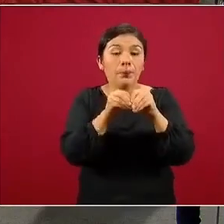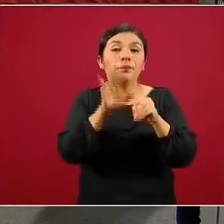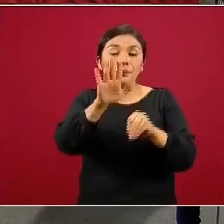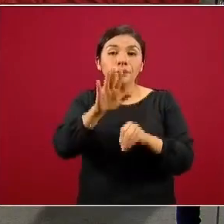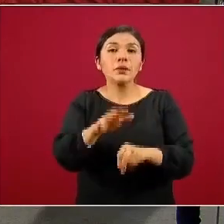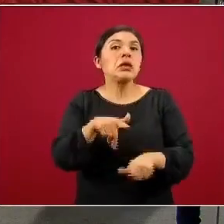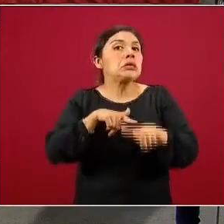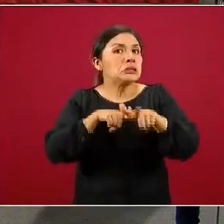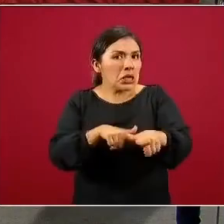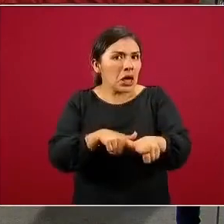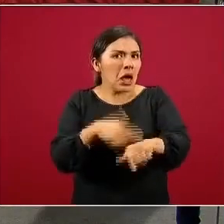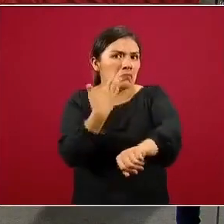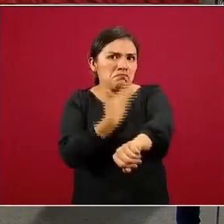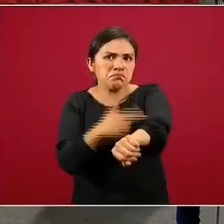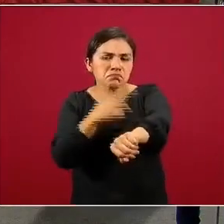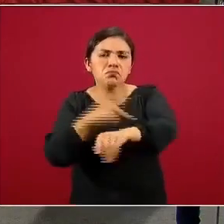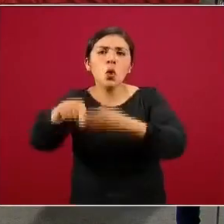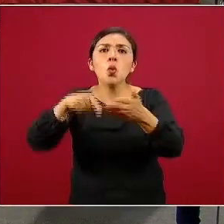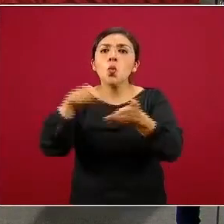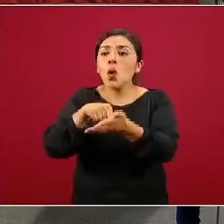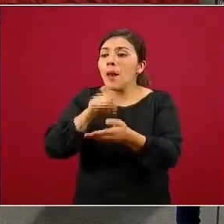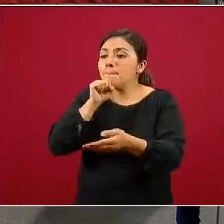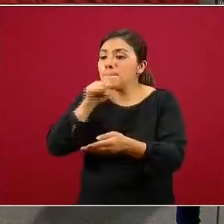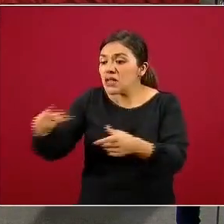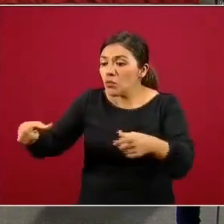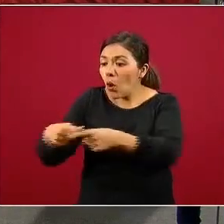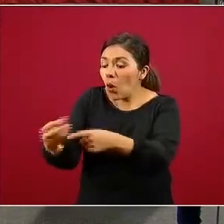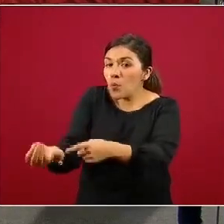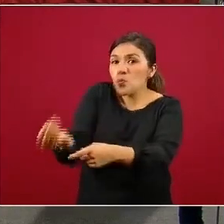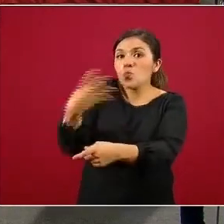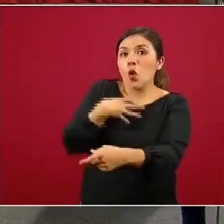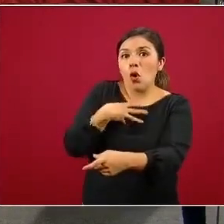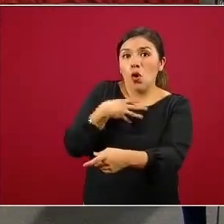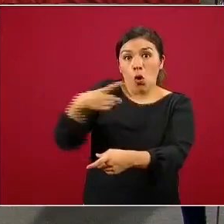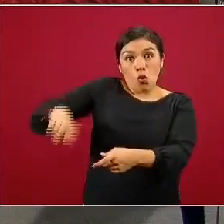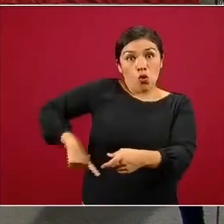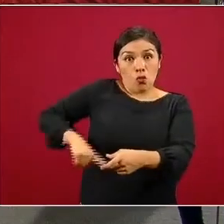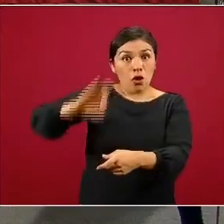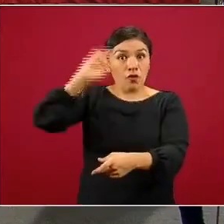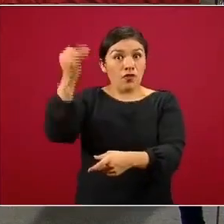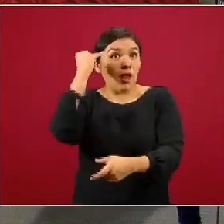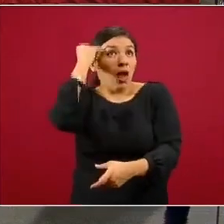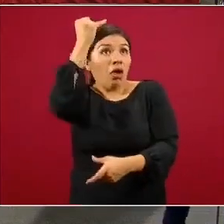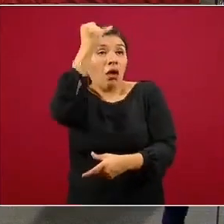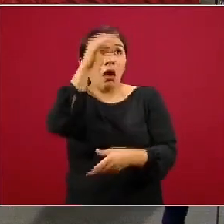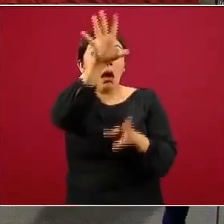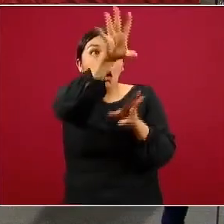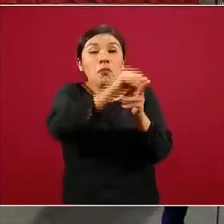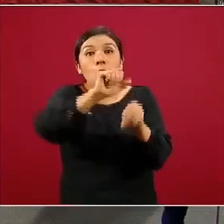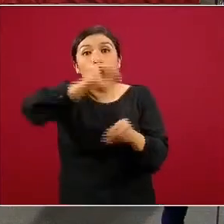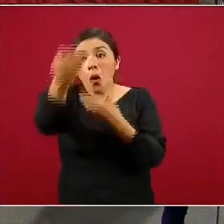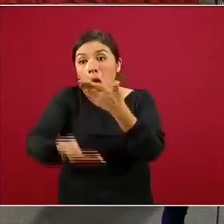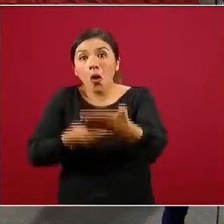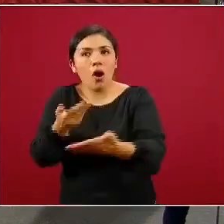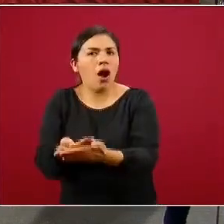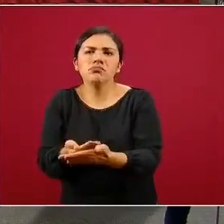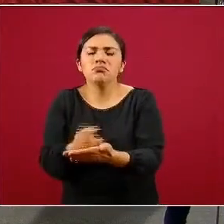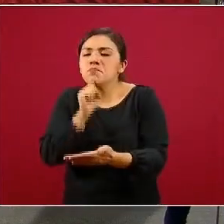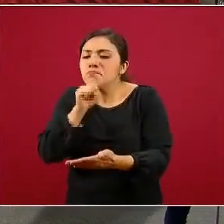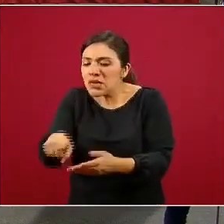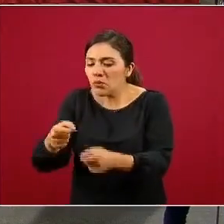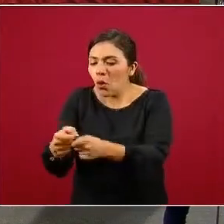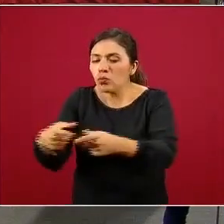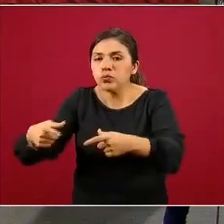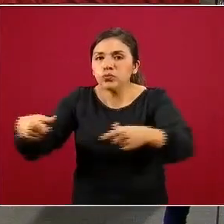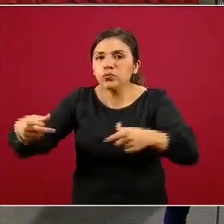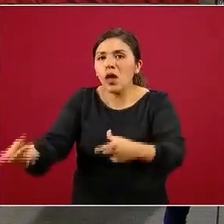datos proceden de la localidad. O sea, no es que el gobierno federal tenga unos datos y los gobiernos estatales tengan otros datos.